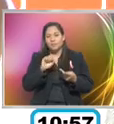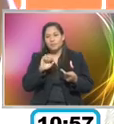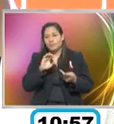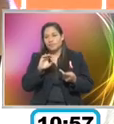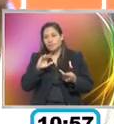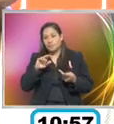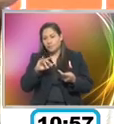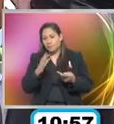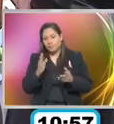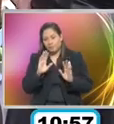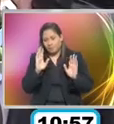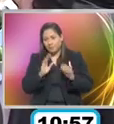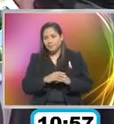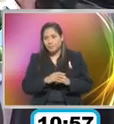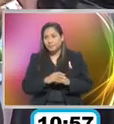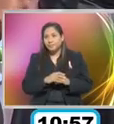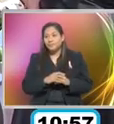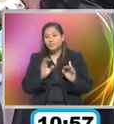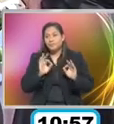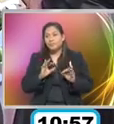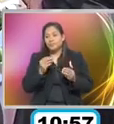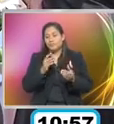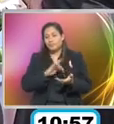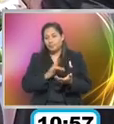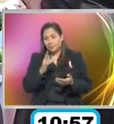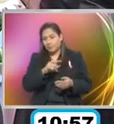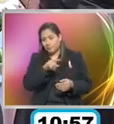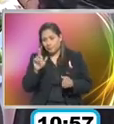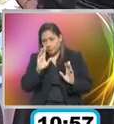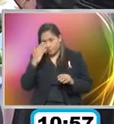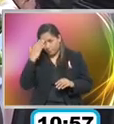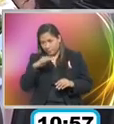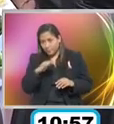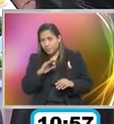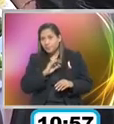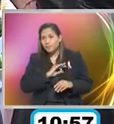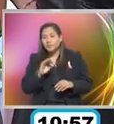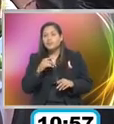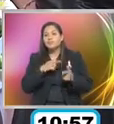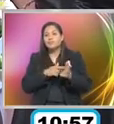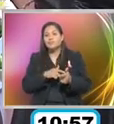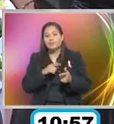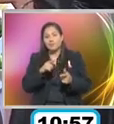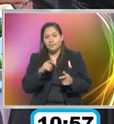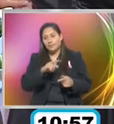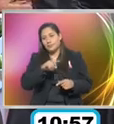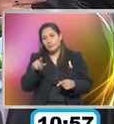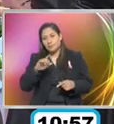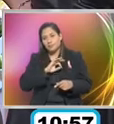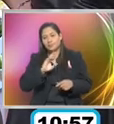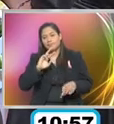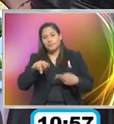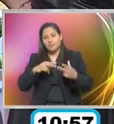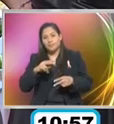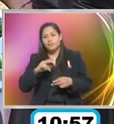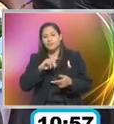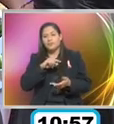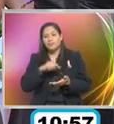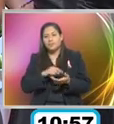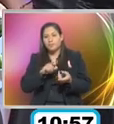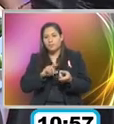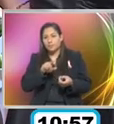así. Perfecto. Pues muchísimas gracias. Ustedes ya lo saben, los pueden seguir y ellos van a poder acudir a donde